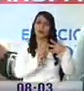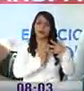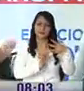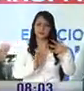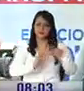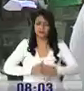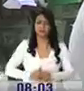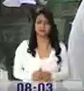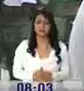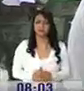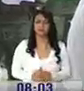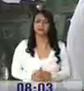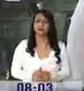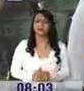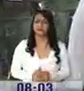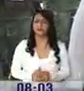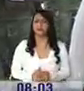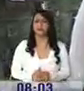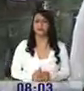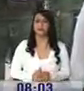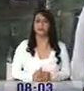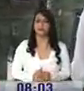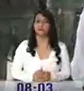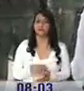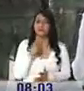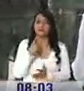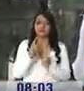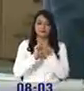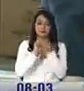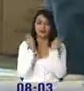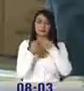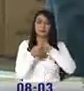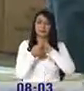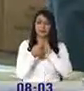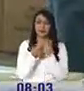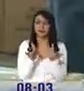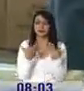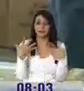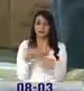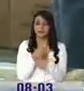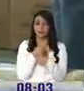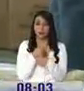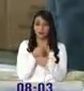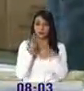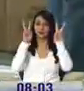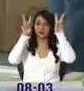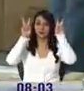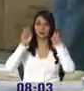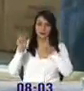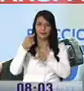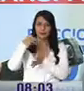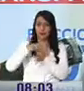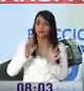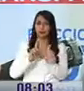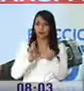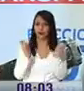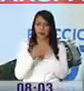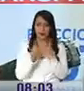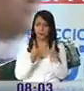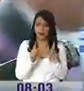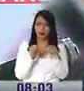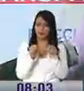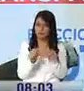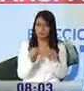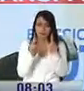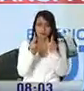puntuales se asegura que no se han efectuado modificaciones en torno a la seguridad en relación a la primera vuelta no hemos perdido de ninguna